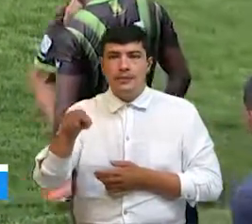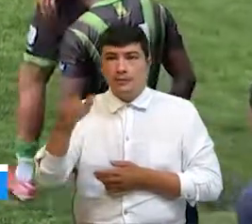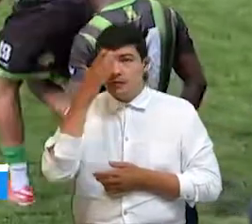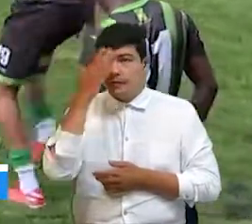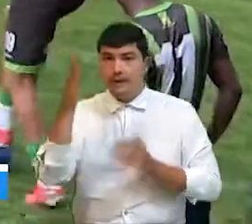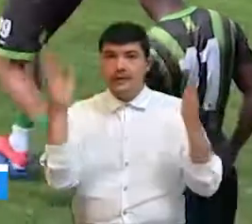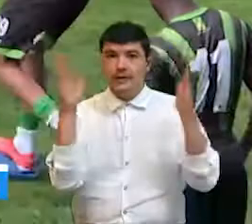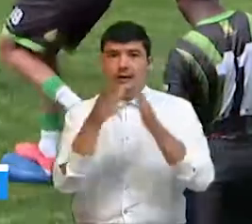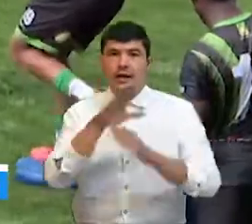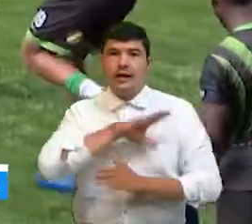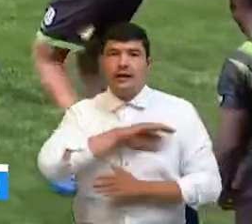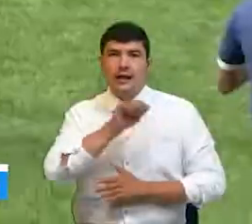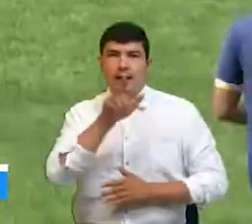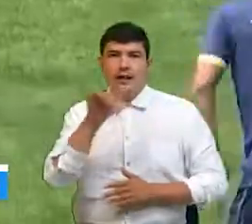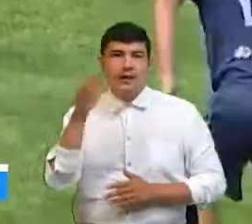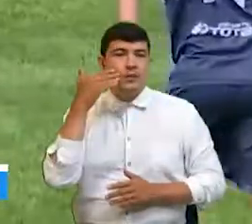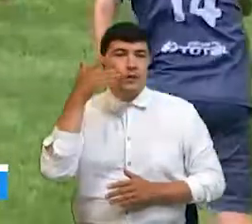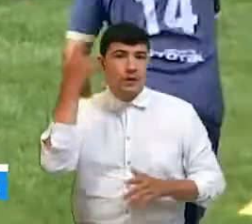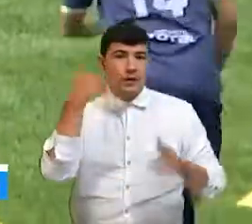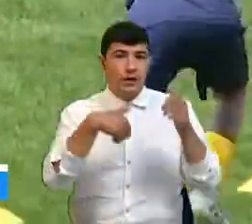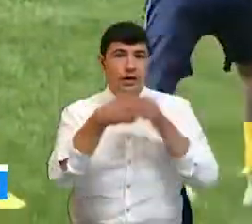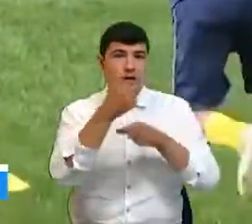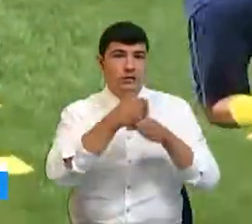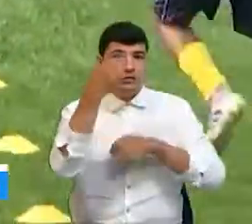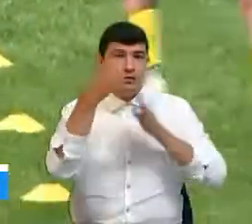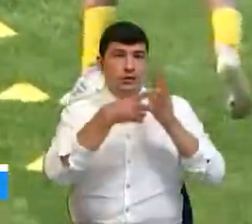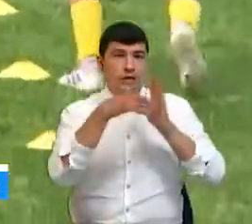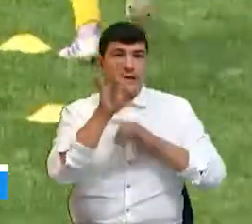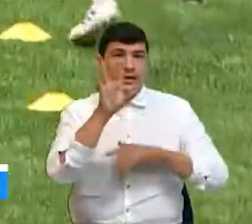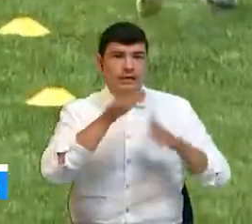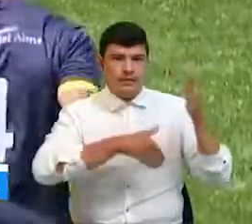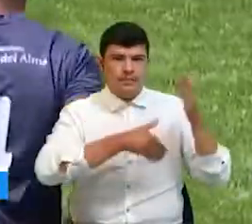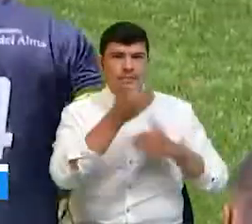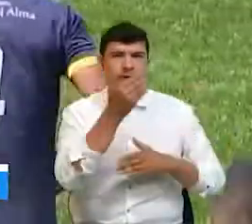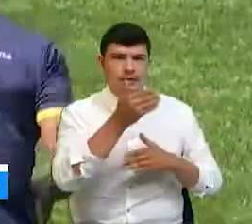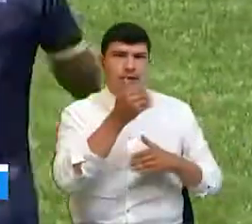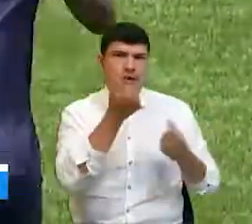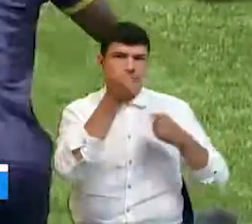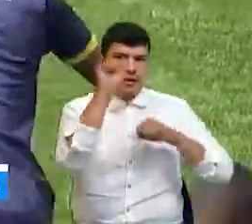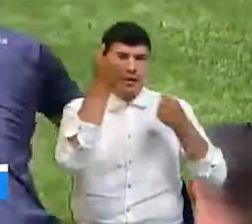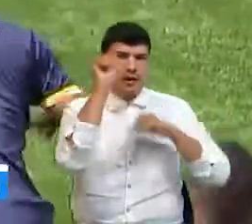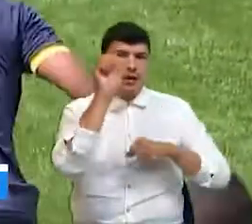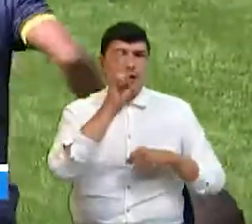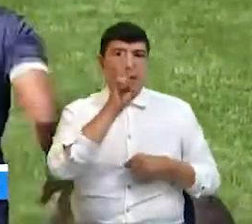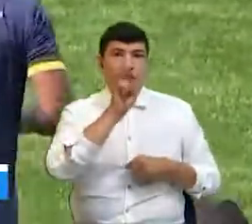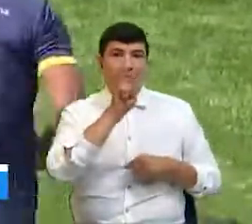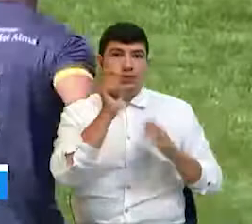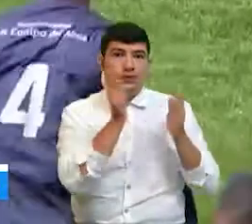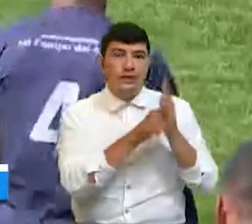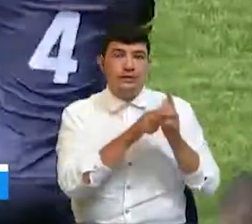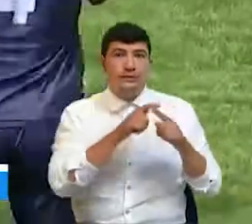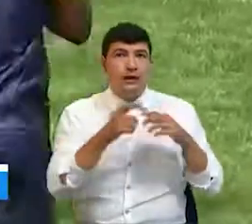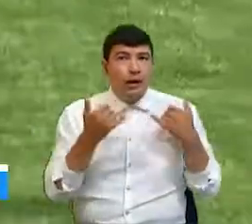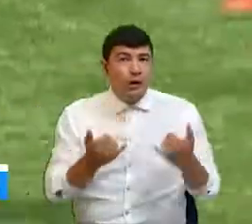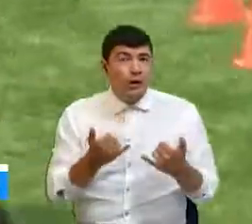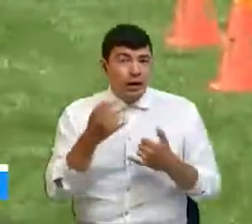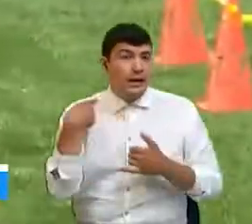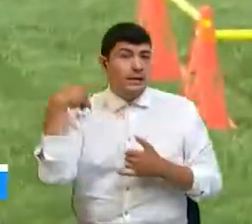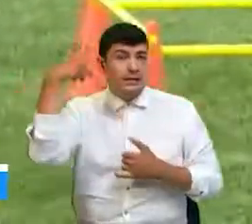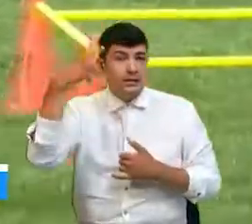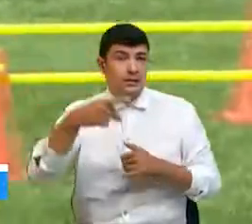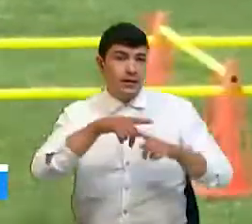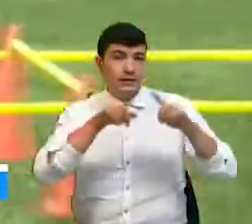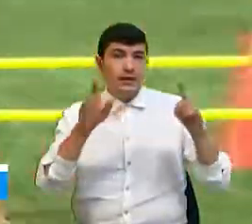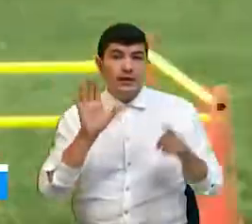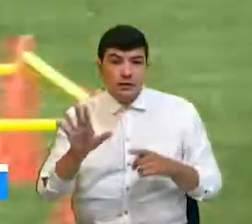Desde que ascendió en 2015, Atlético Bucaramanga solo ha empezado con victoria en uno de los 8 semestres disputados. Ahora espera que la historia sea distinta y